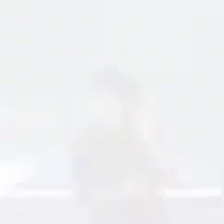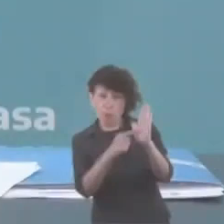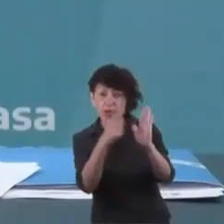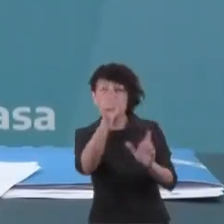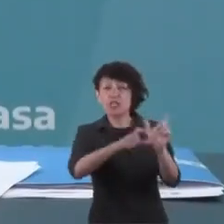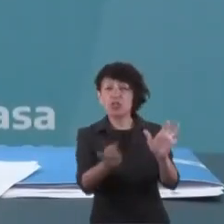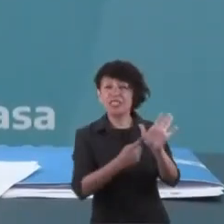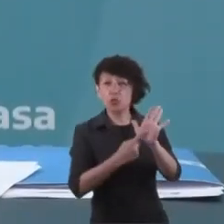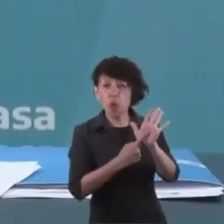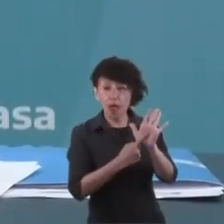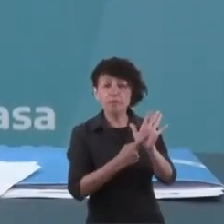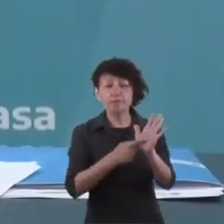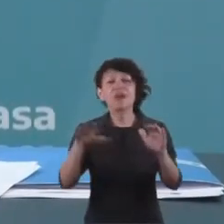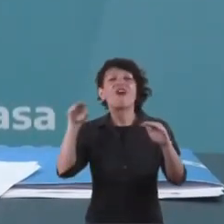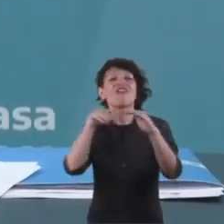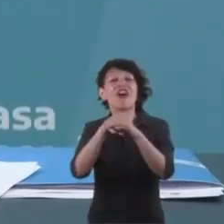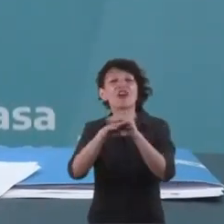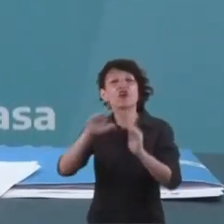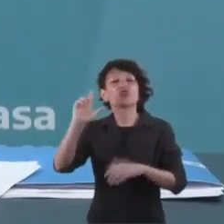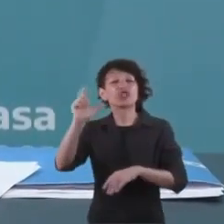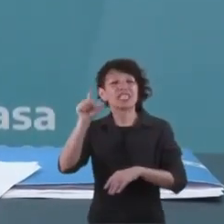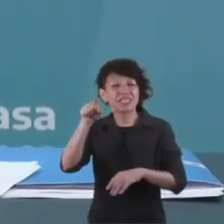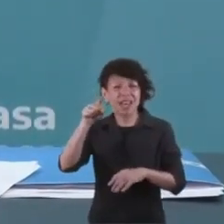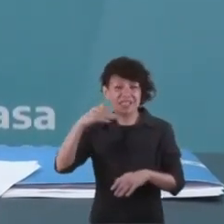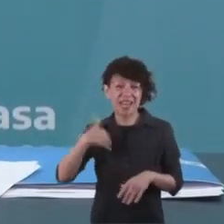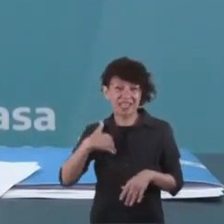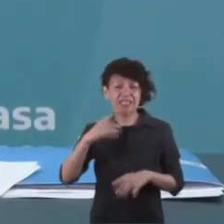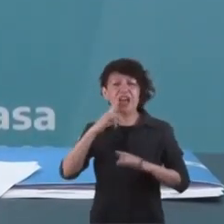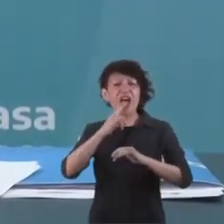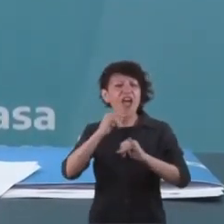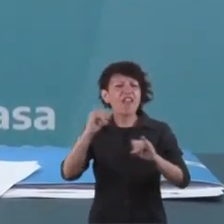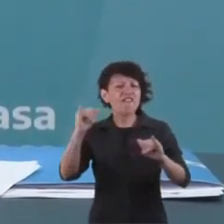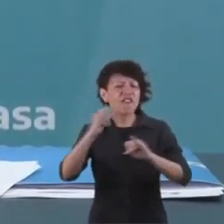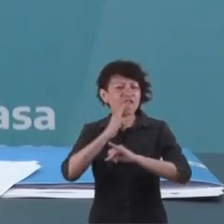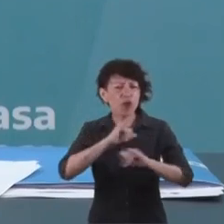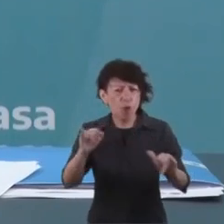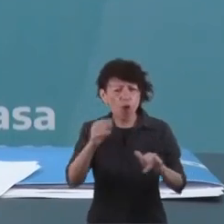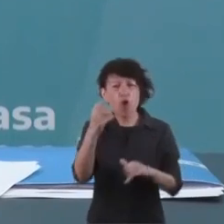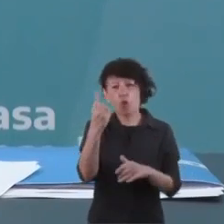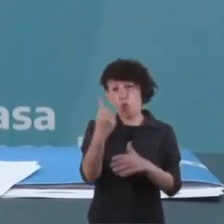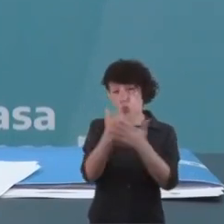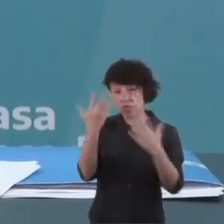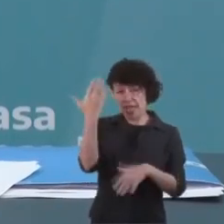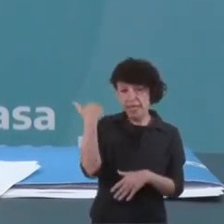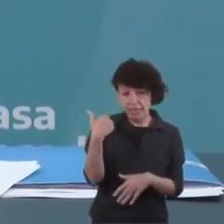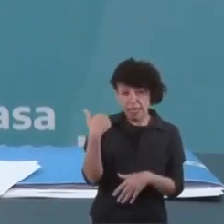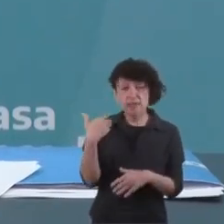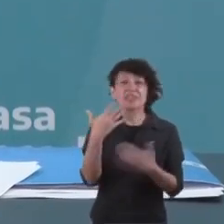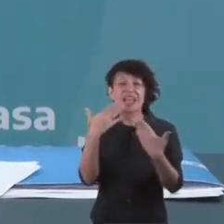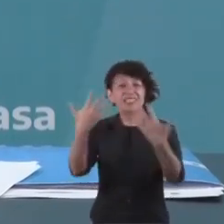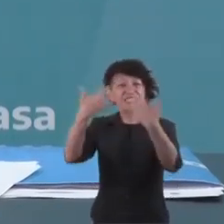El Banco Central de la República Argentina ha informado hace 24 horas por el sistema de información